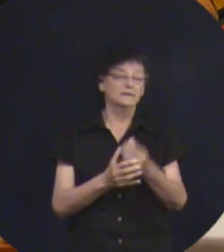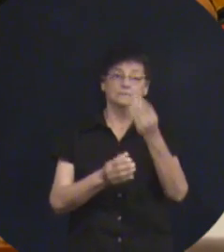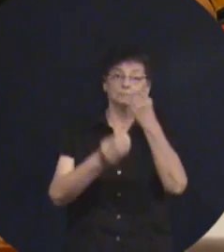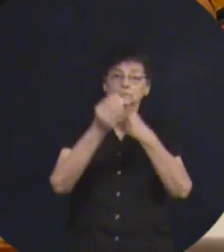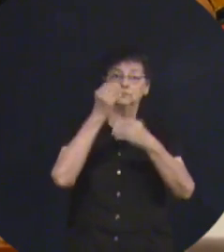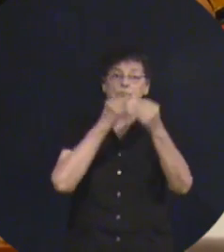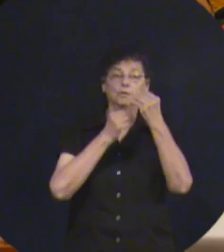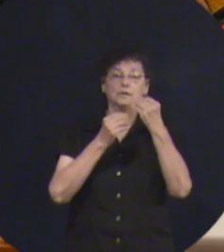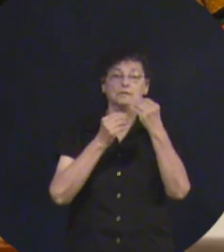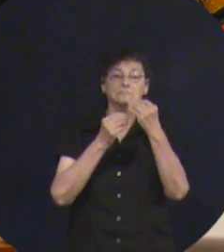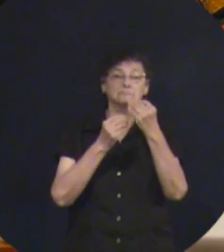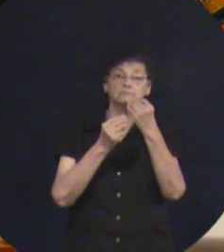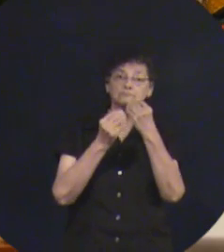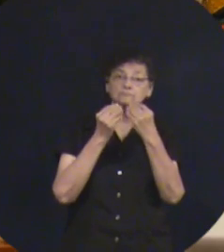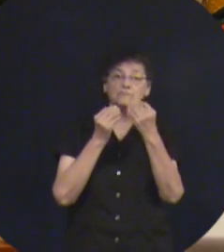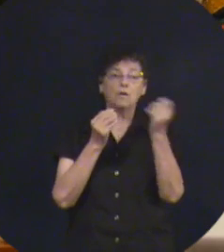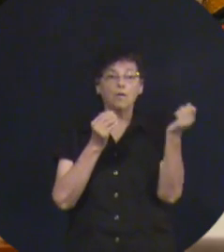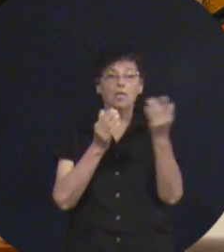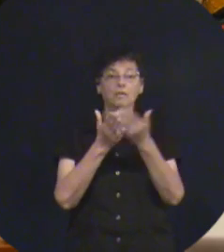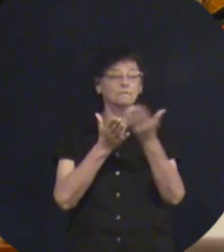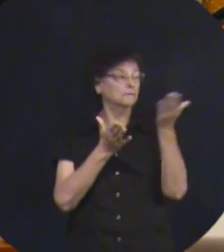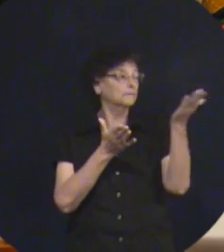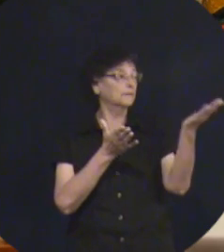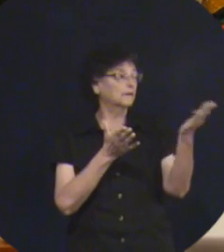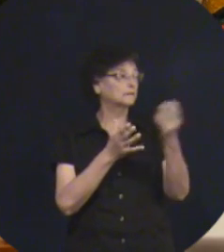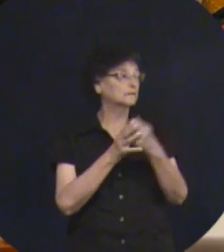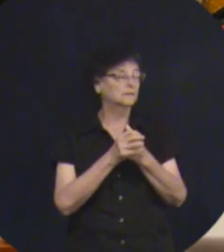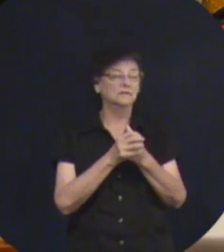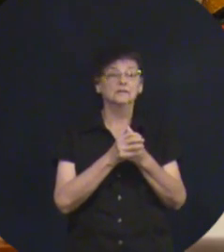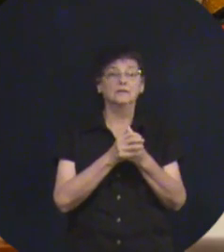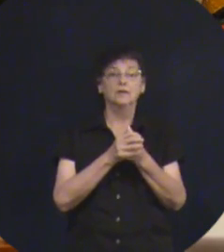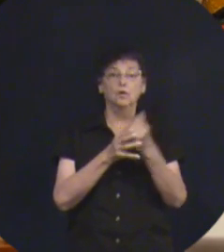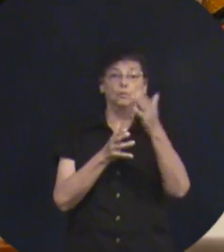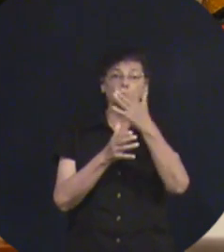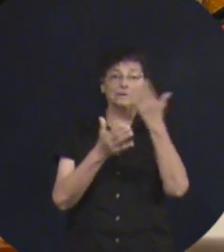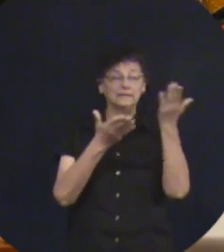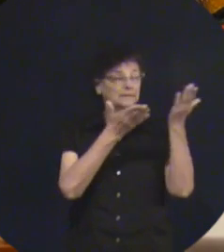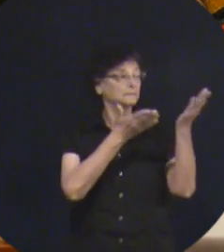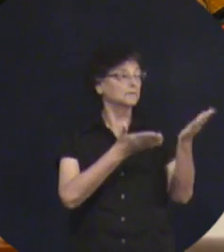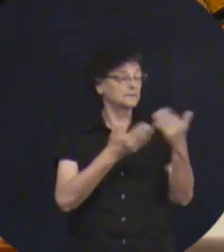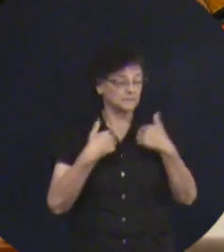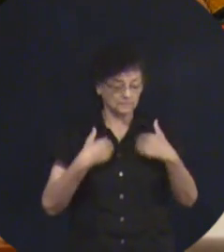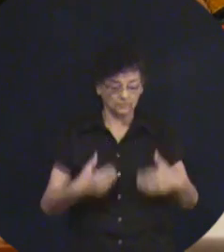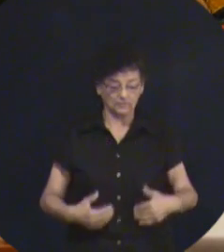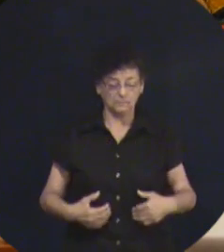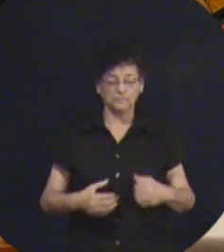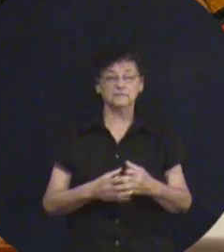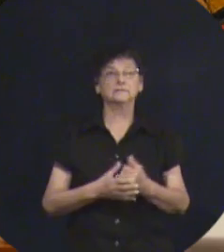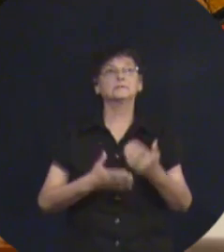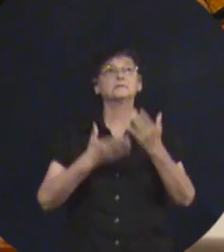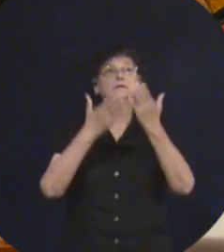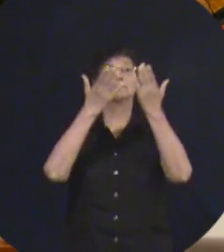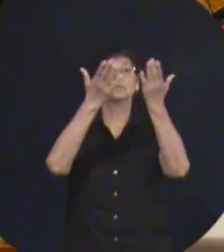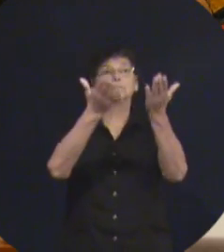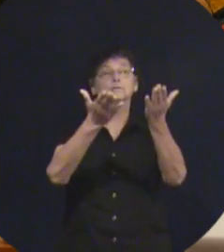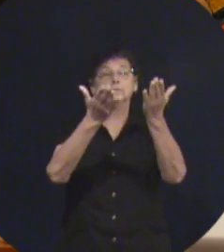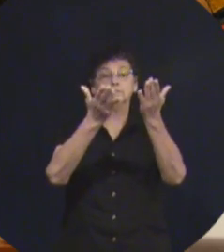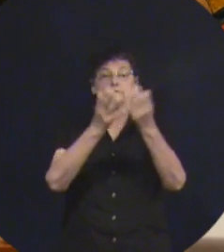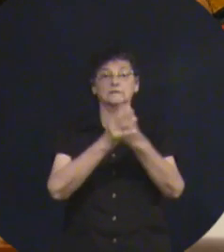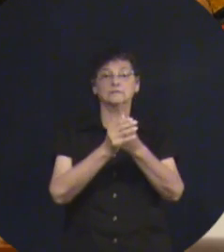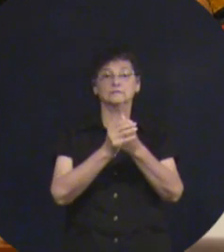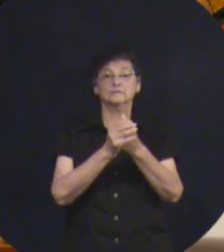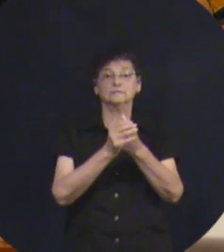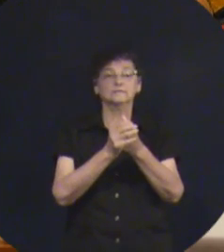tomad y comed todos de él, porque este es mi cuerpo que será entregado